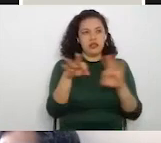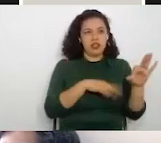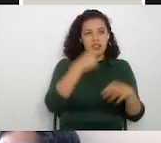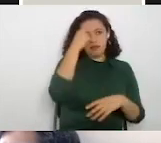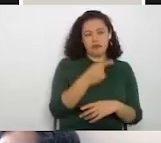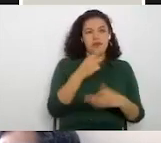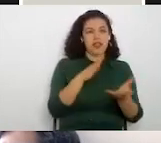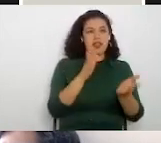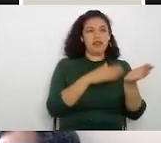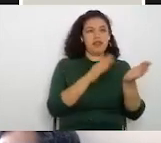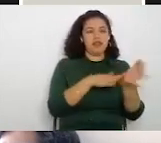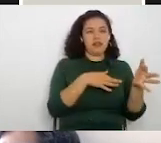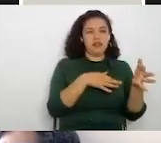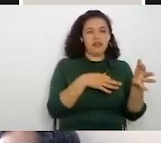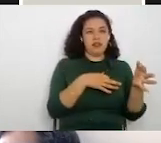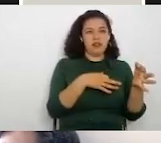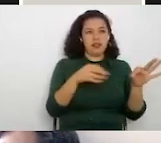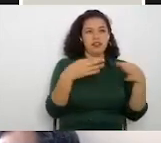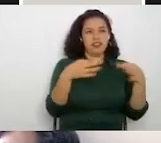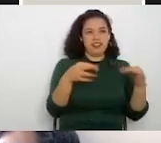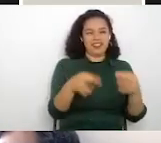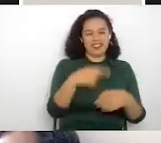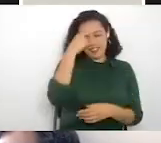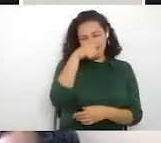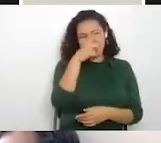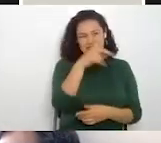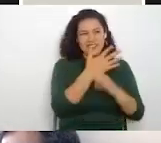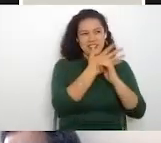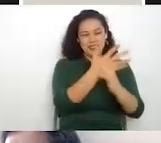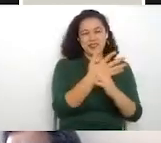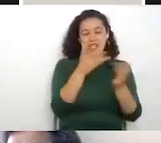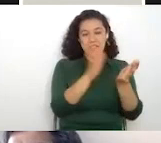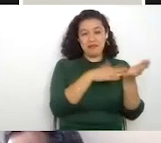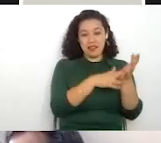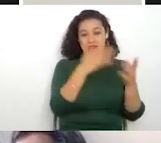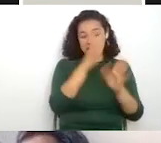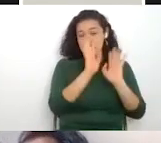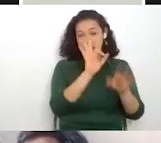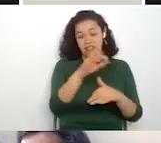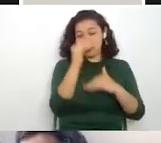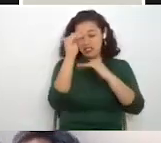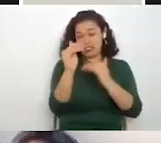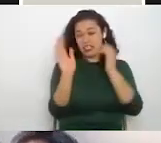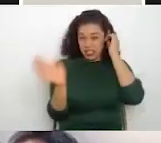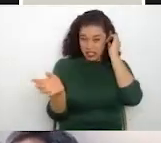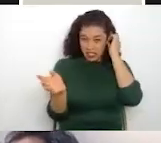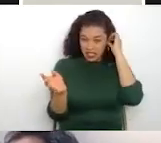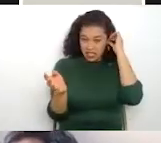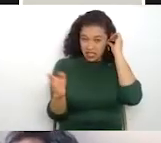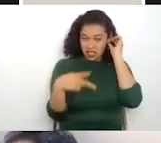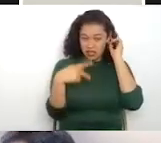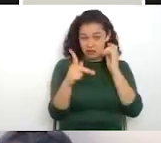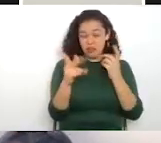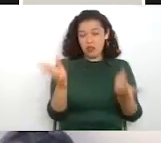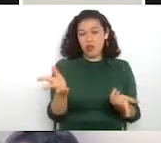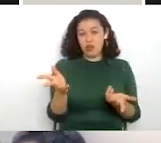de la documentación cuando, como usted mismo lo dijo, el documento ya no está vigente porque le puse esa fecha de vigencia, pero no